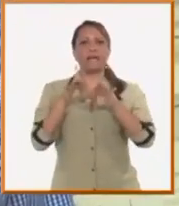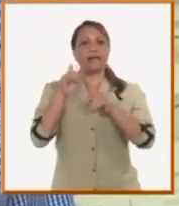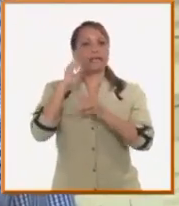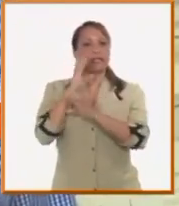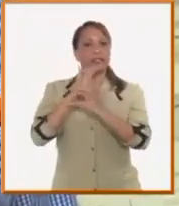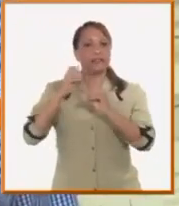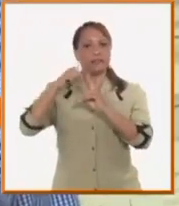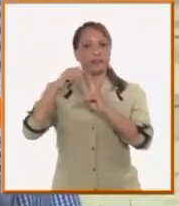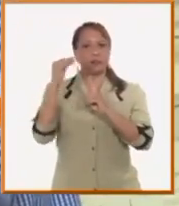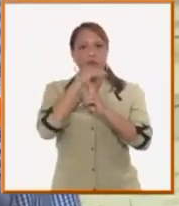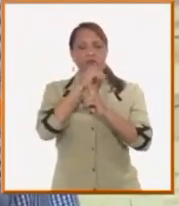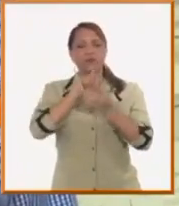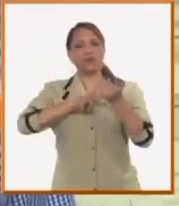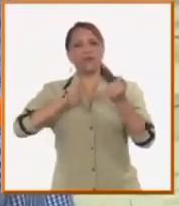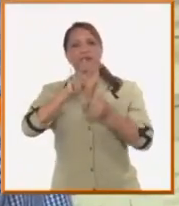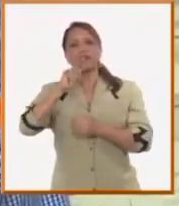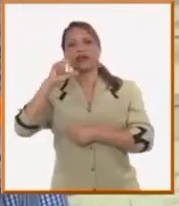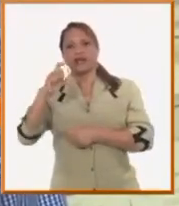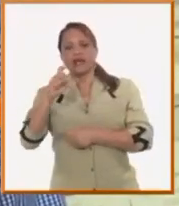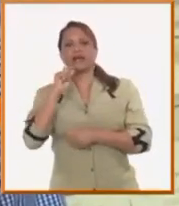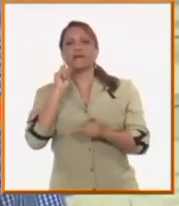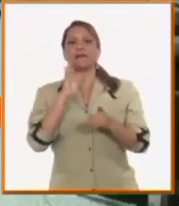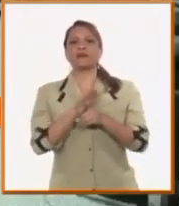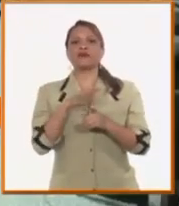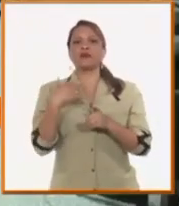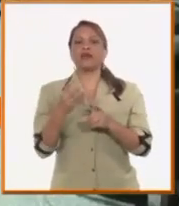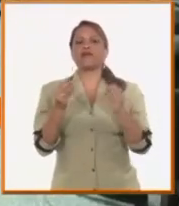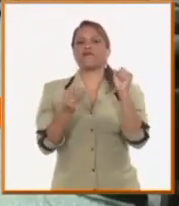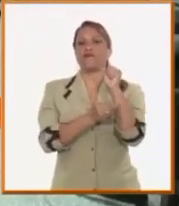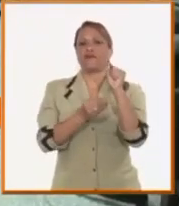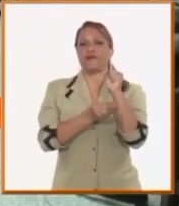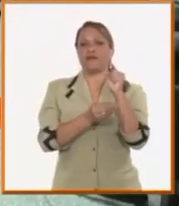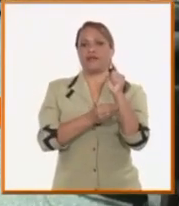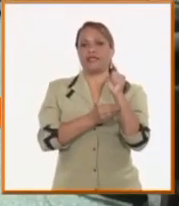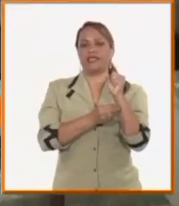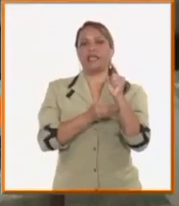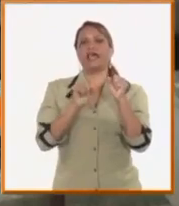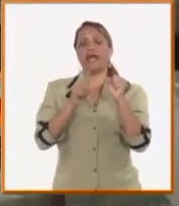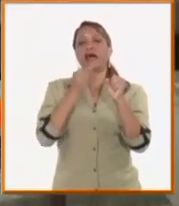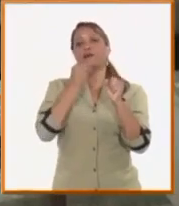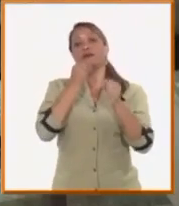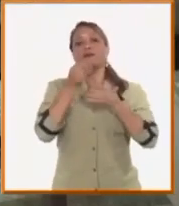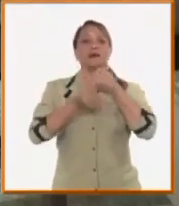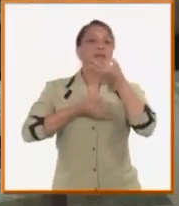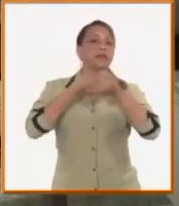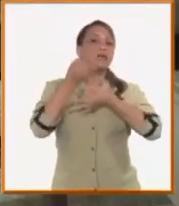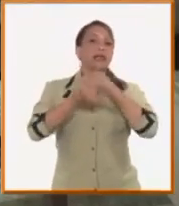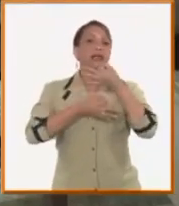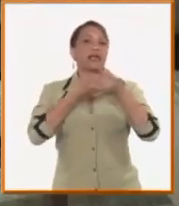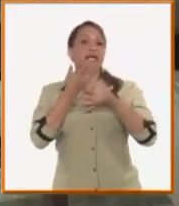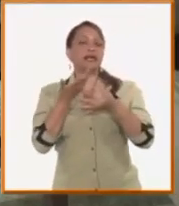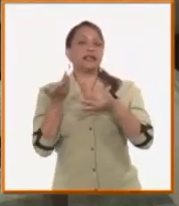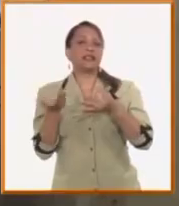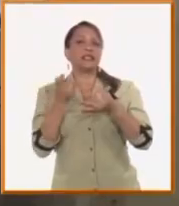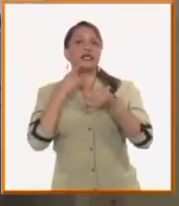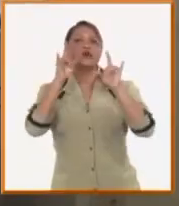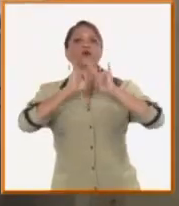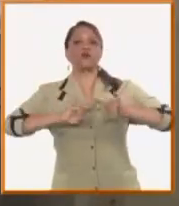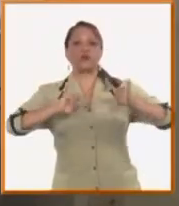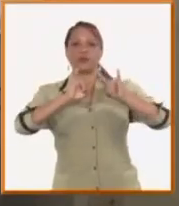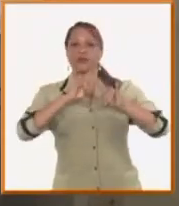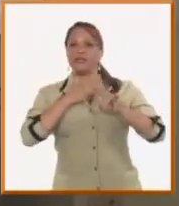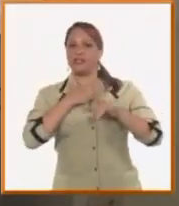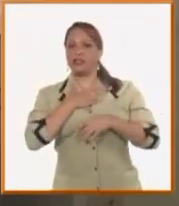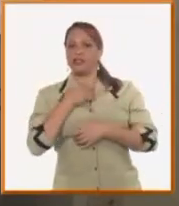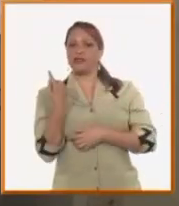de la provincia de Villa Clara ha nacido con muchísimas fortalezas, pero entre ellas se puede mencionar el contar con una universidad como